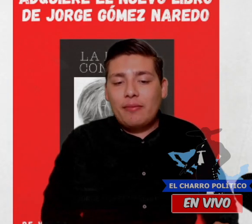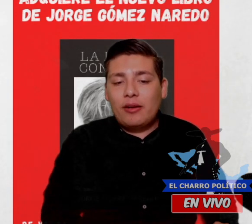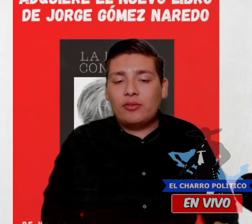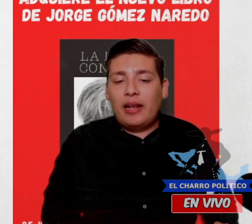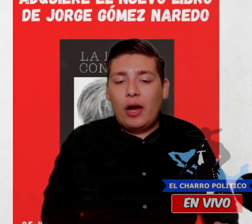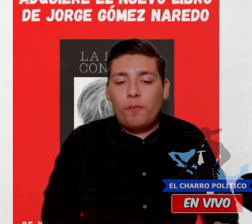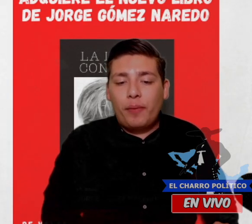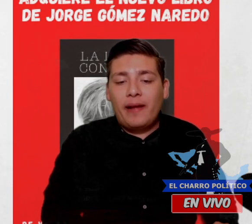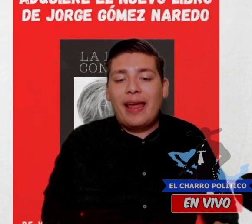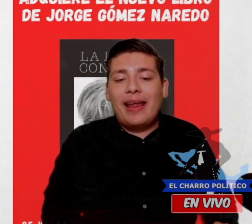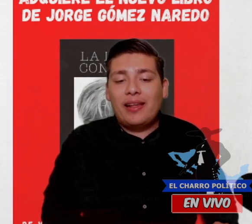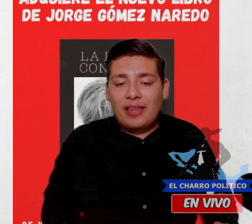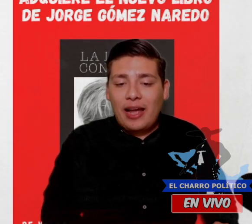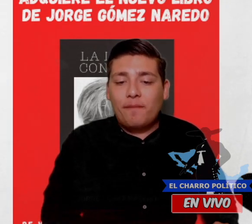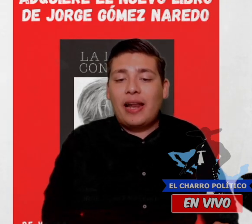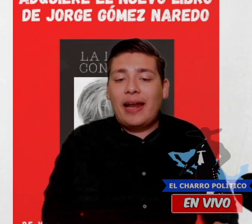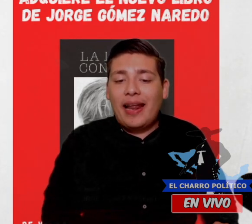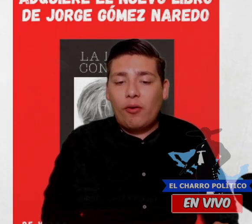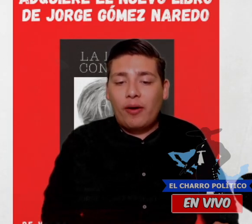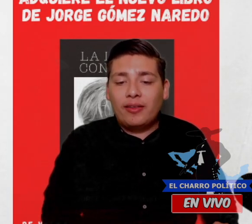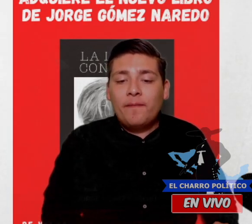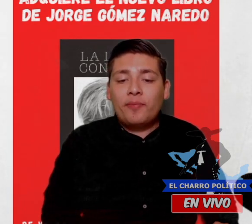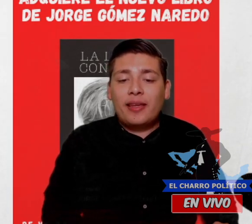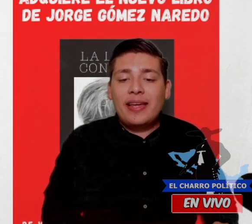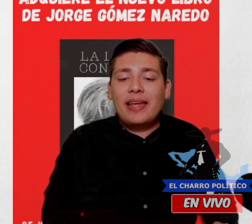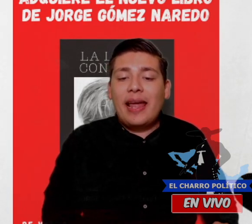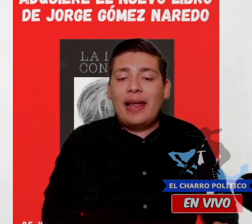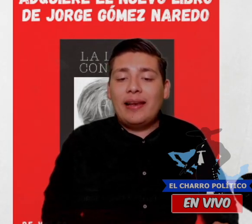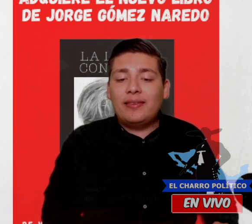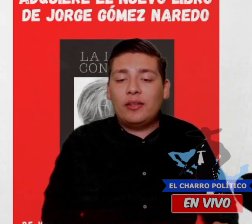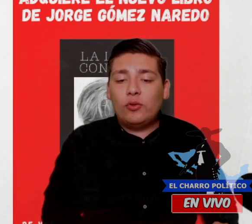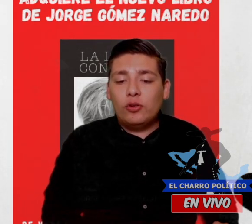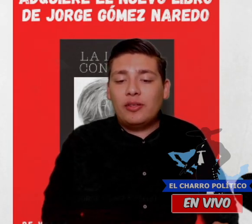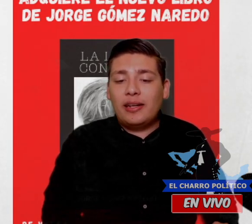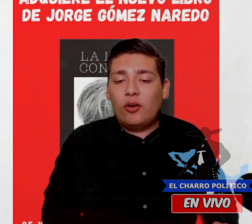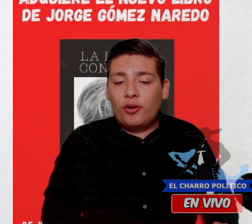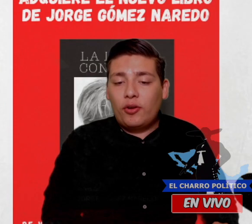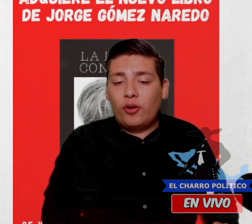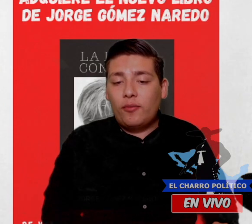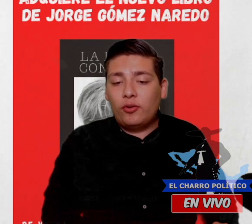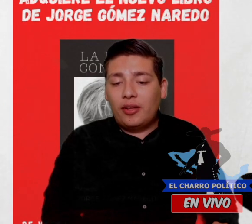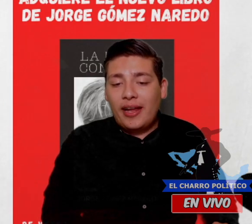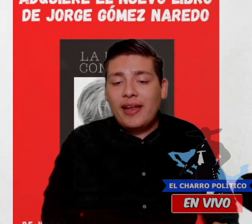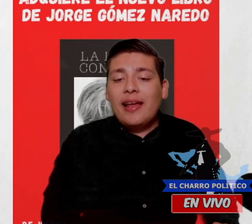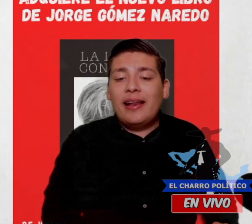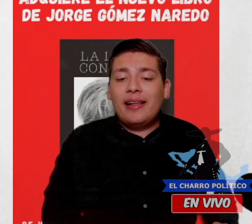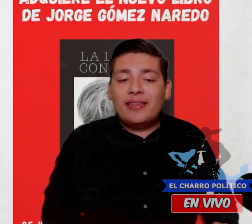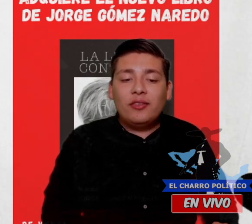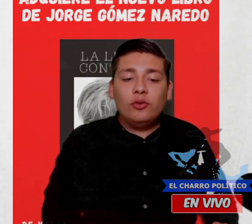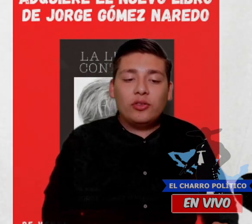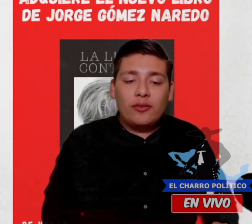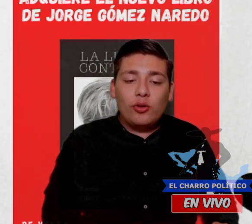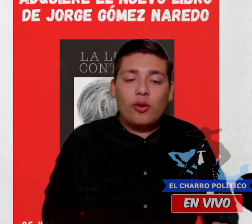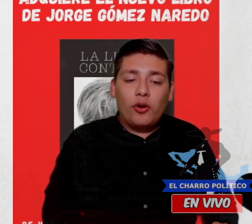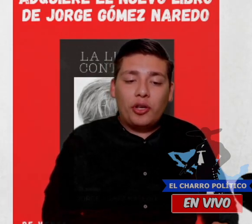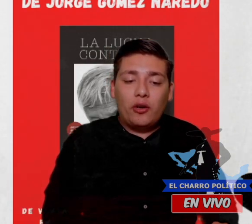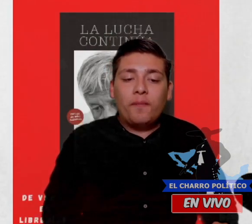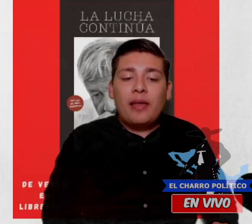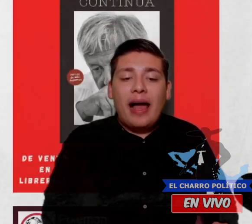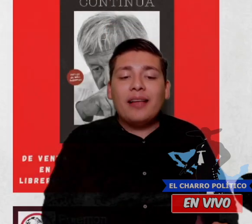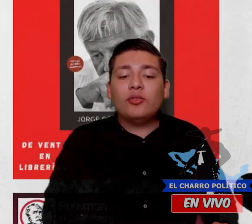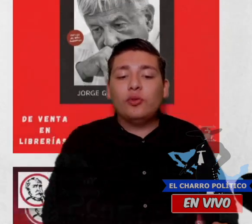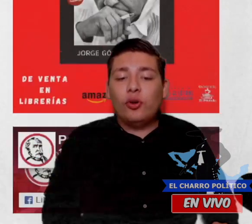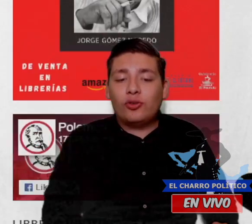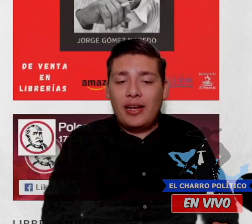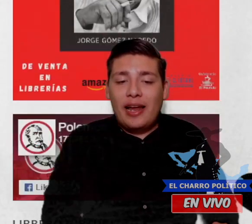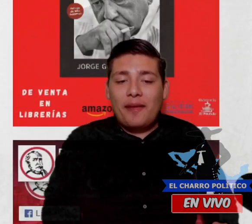académicos de la UP, el ITAM, la Náhuatl y el Instituto Tecnológico de Monterrey, les da sustento ideológico